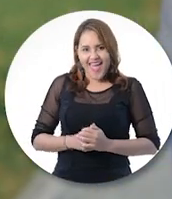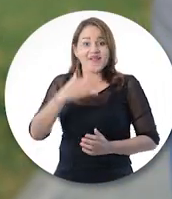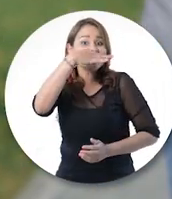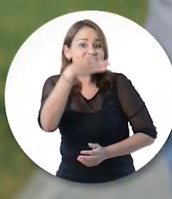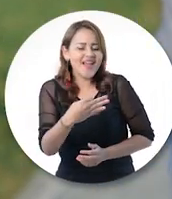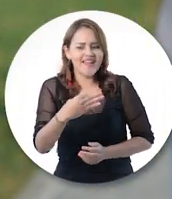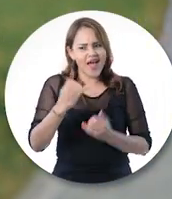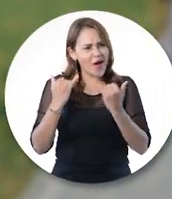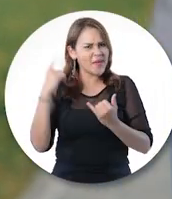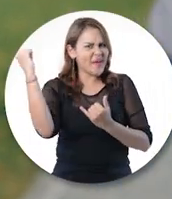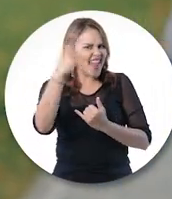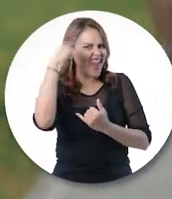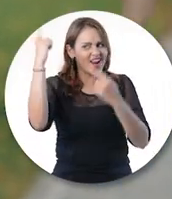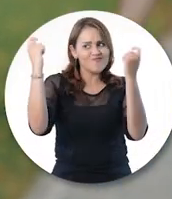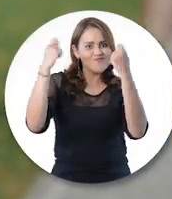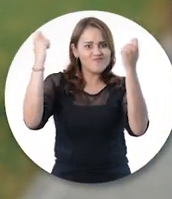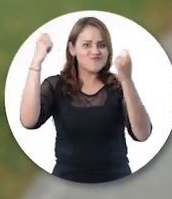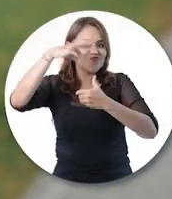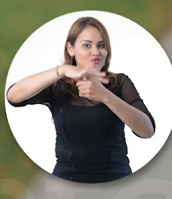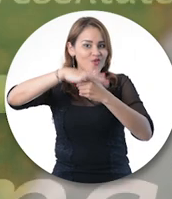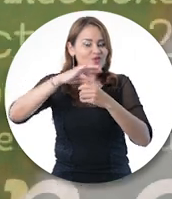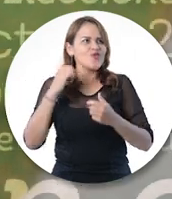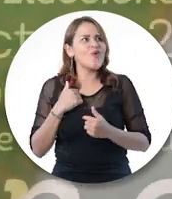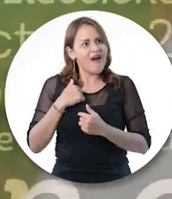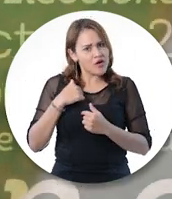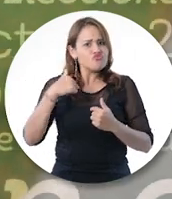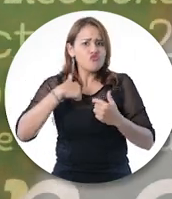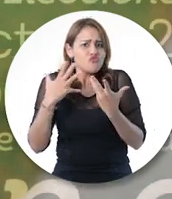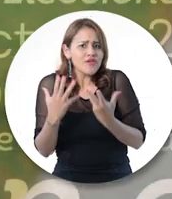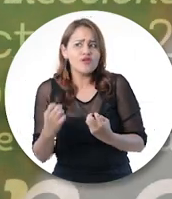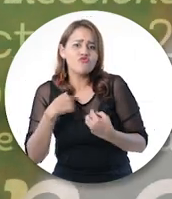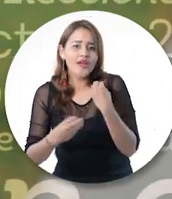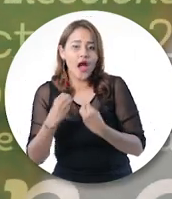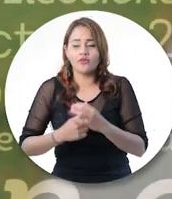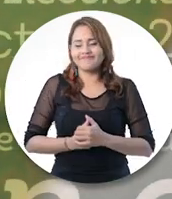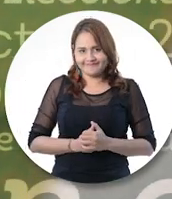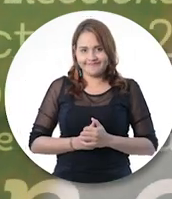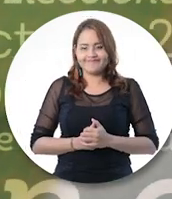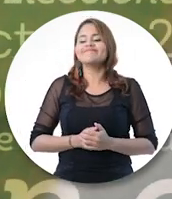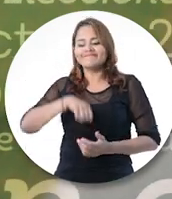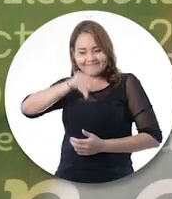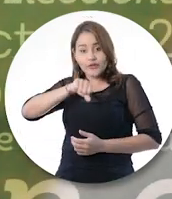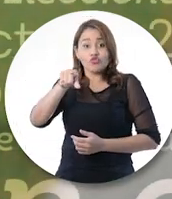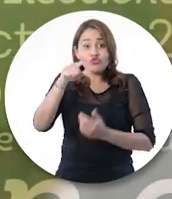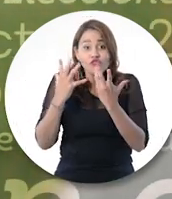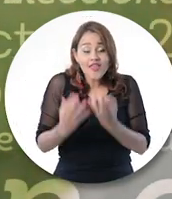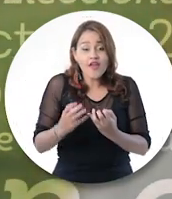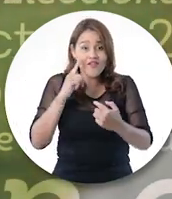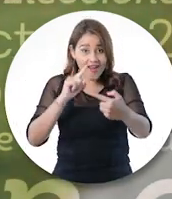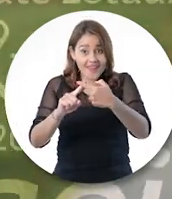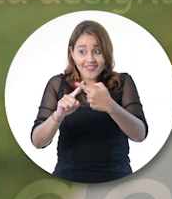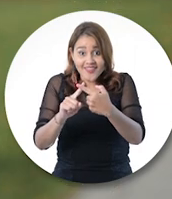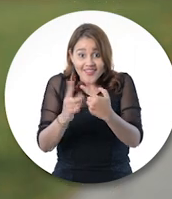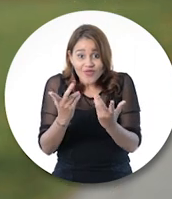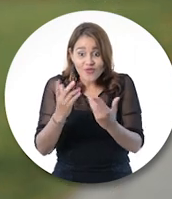Cierto que estamos en época de elecciones. ¿Cómo podría participar? Ana, cada 2 años los estudiantes pueden elegir democráticamente a sus